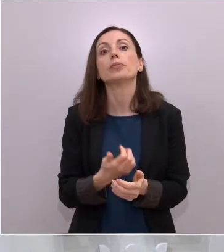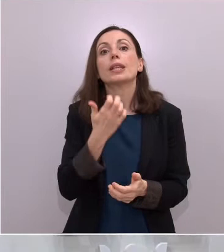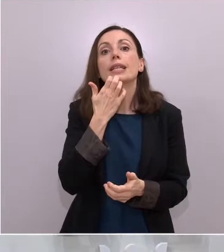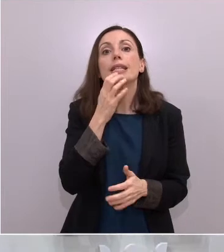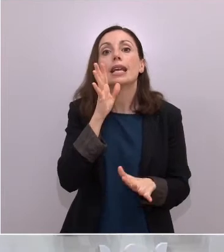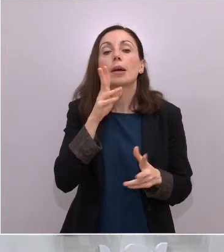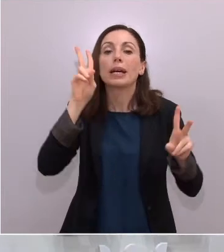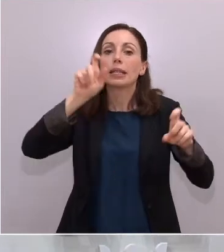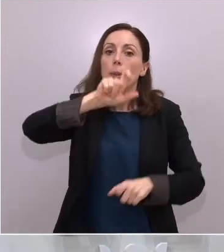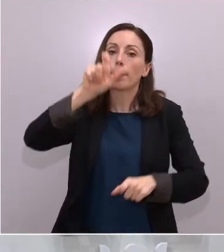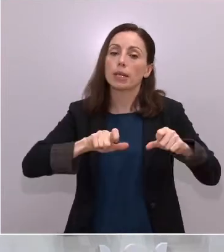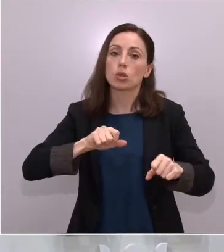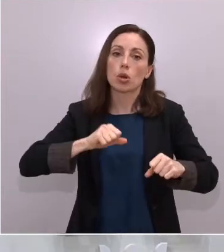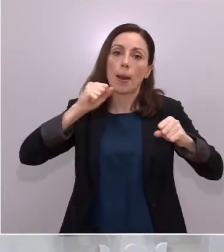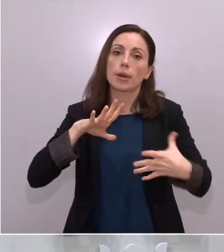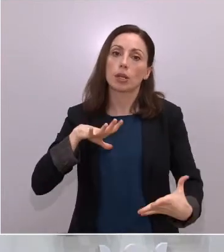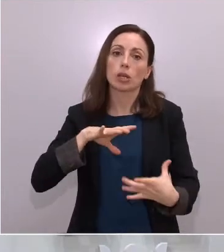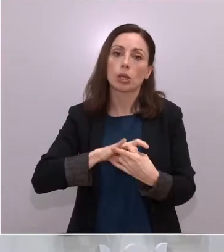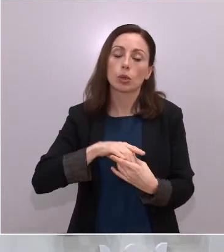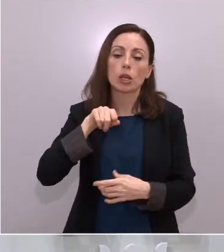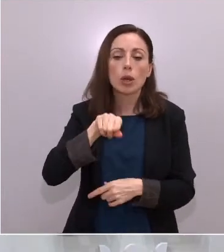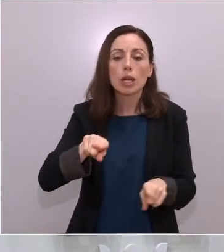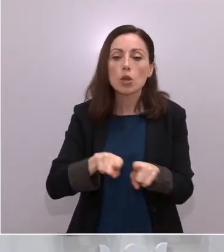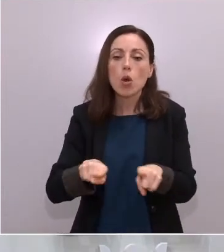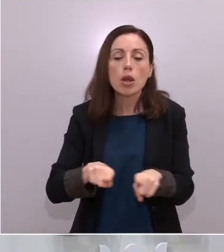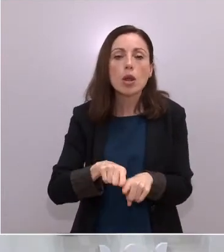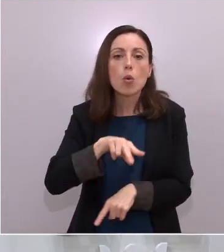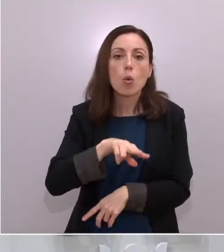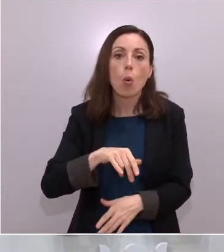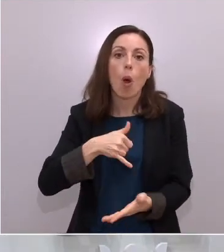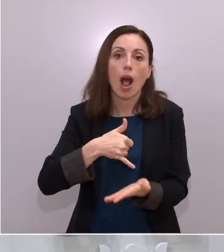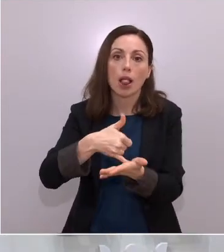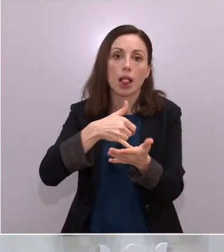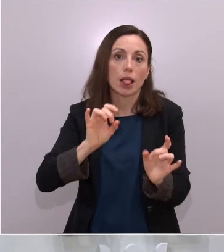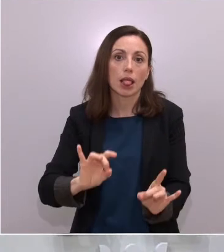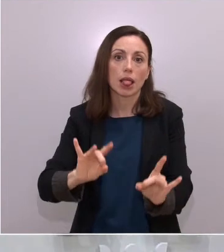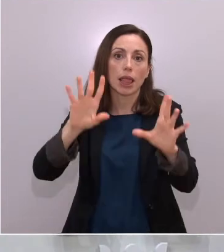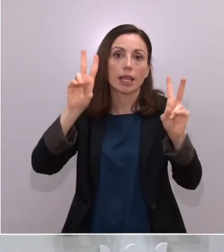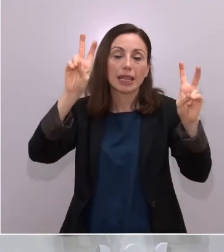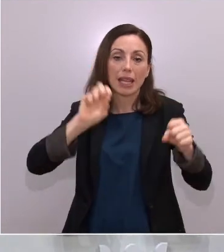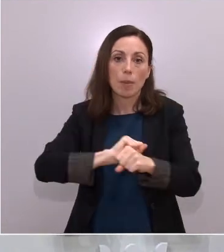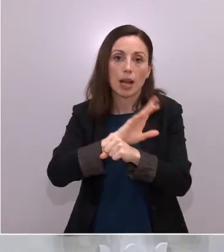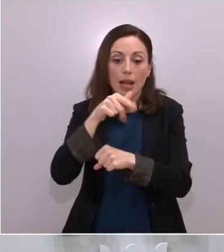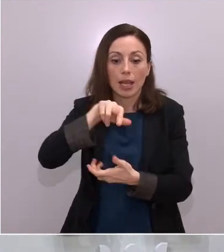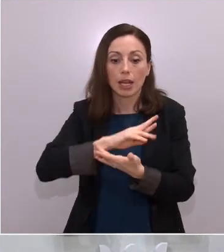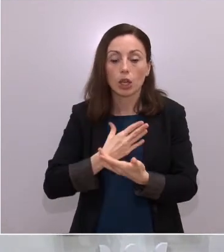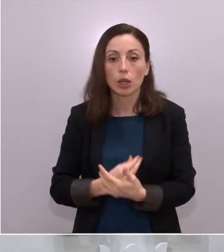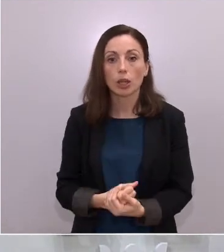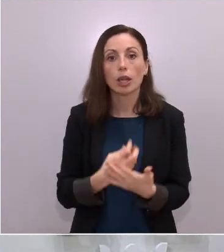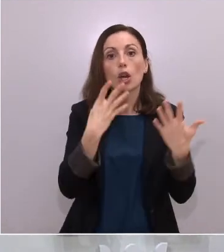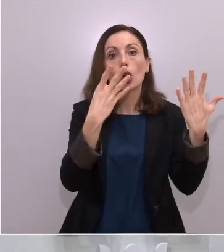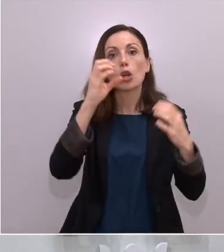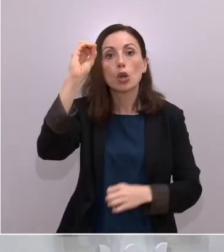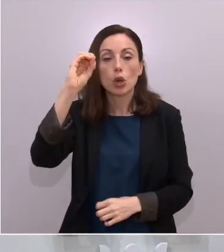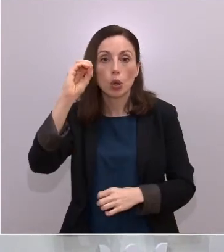estamos hablando de nuestros mayores. Nuestros mayores son la población de mayor riesgo frente al coronavirus. En la región de Murcia, más del 90%